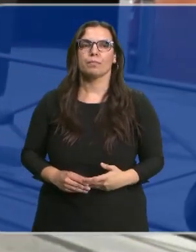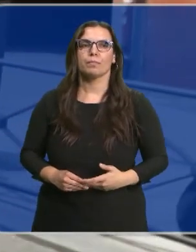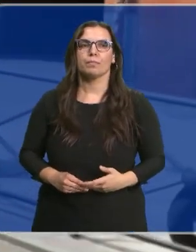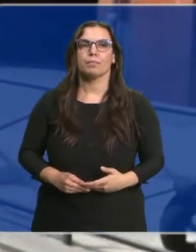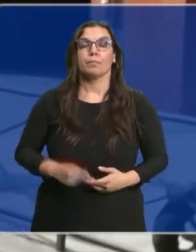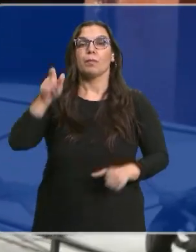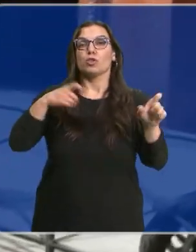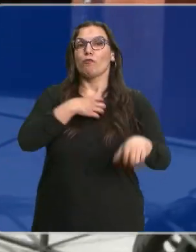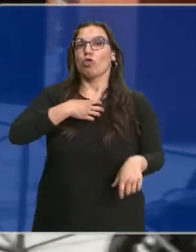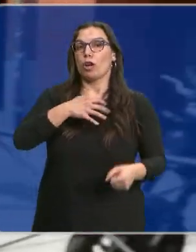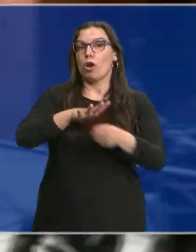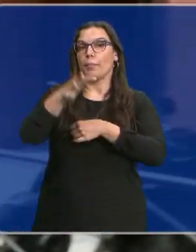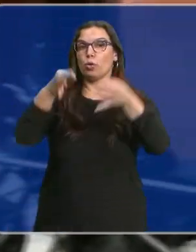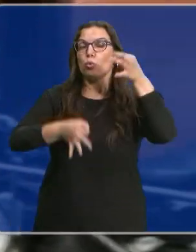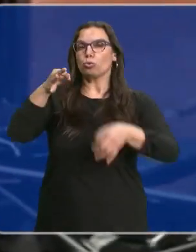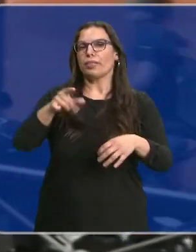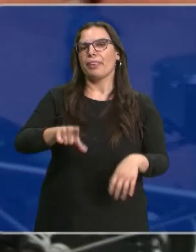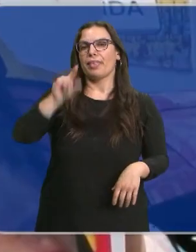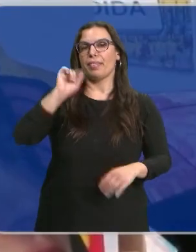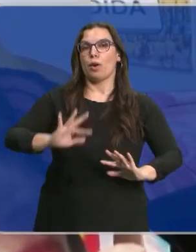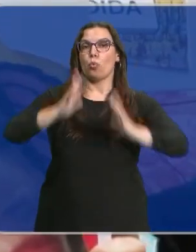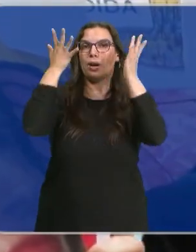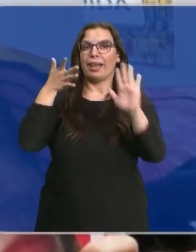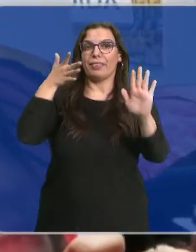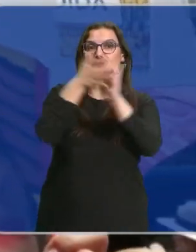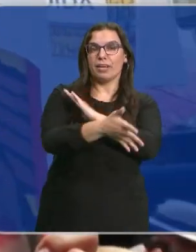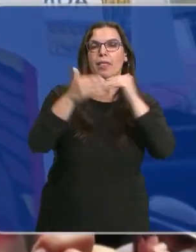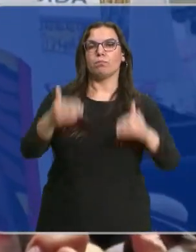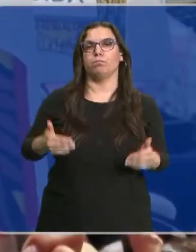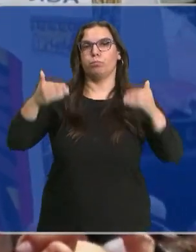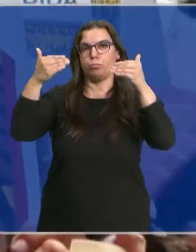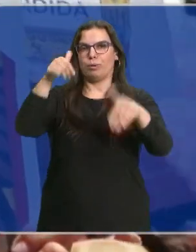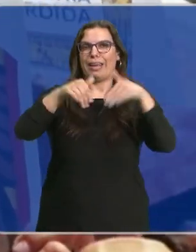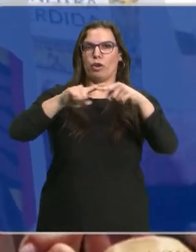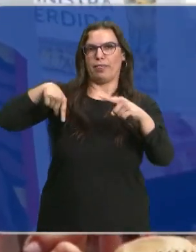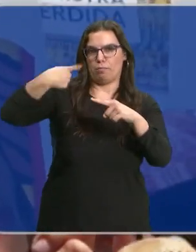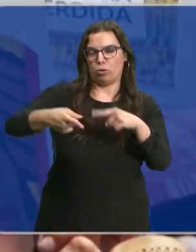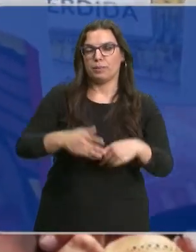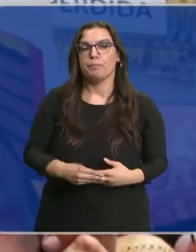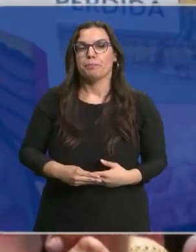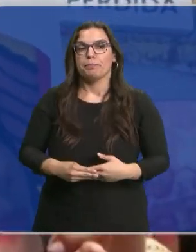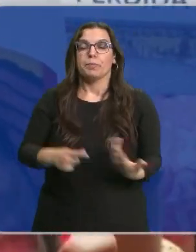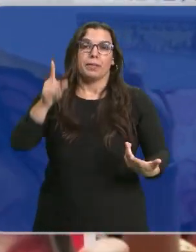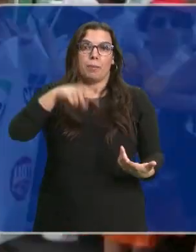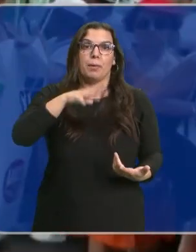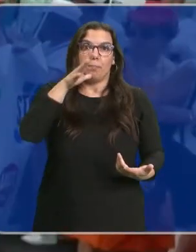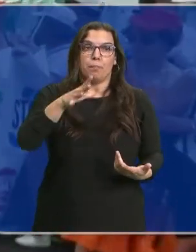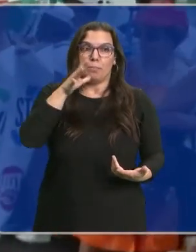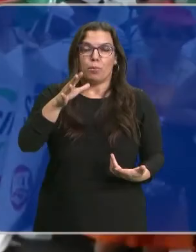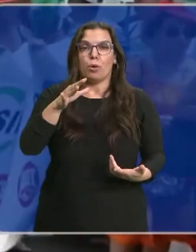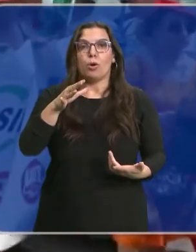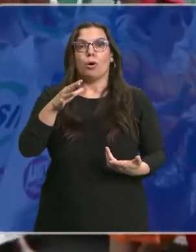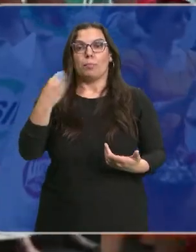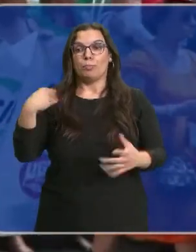Los funcionarios de justicia han decidido aplazar la huelga indefinida hasta después de las elecciones, también por el descenso en el